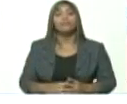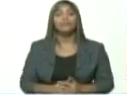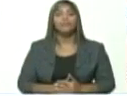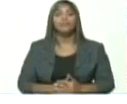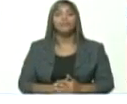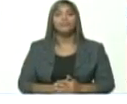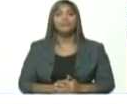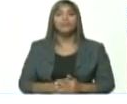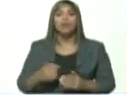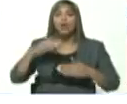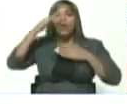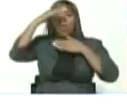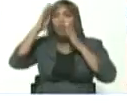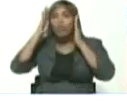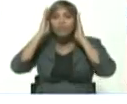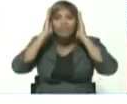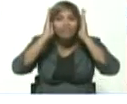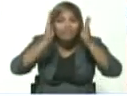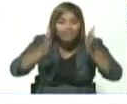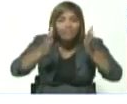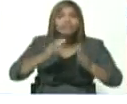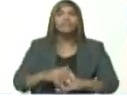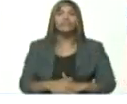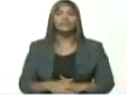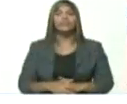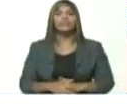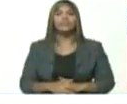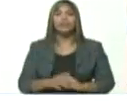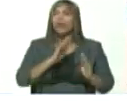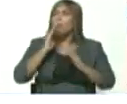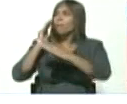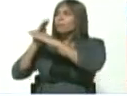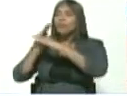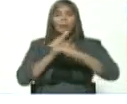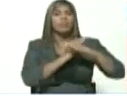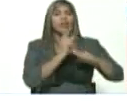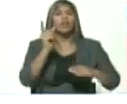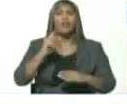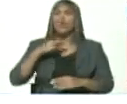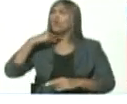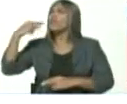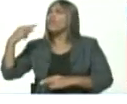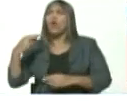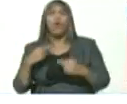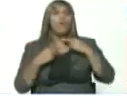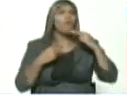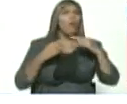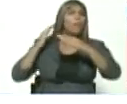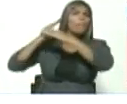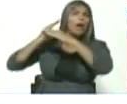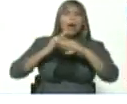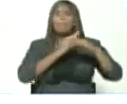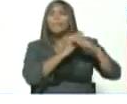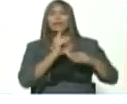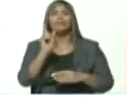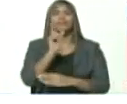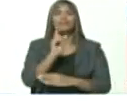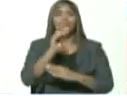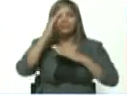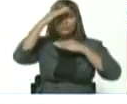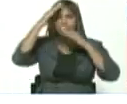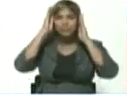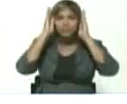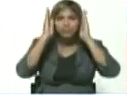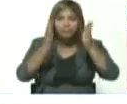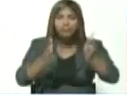sin distraernos, sin dejarnos distraer. Que pegó un grito por aquí uno, que pegó un grito por allá, que el bobolongo dijo,